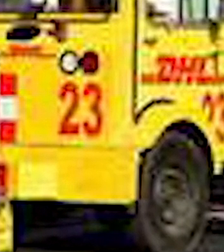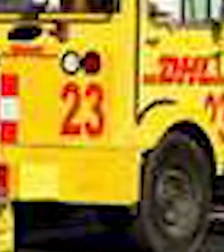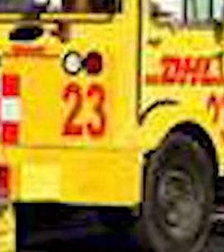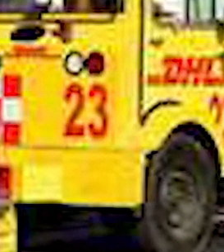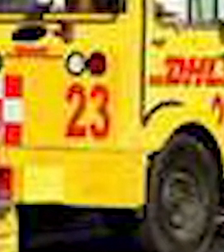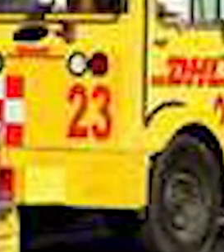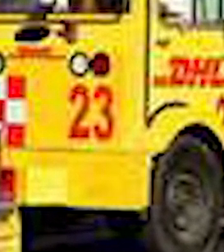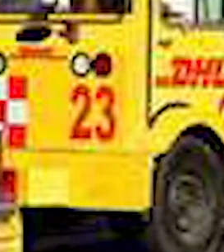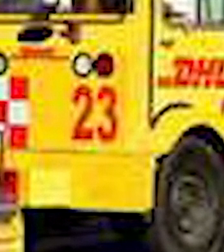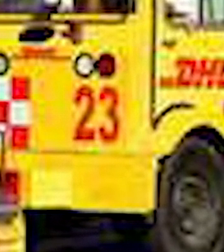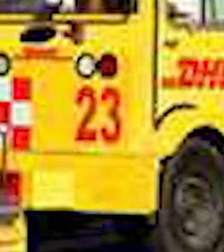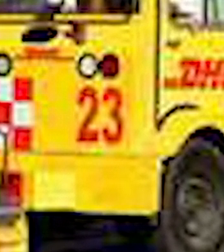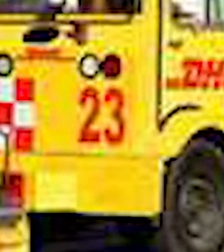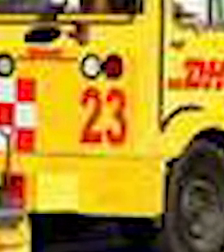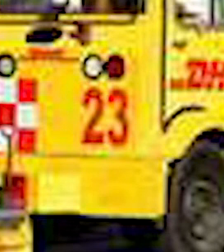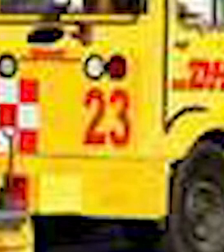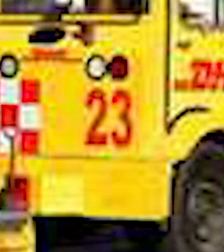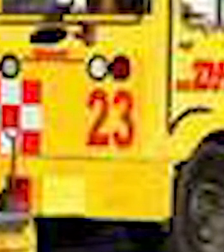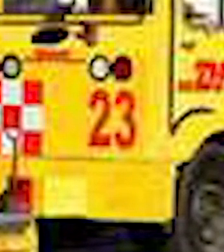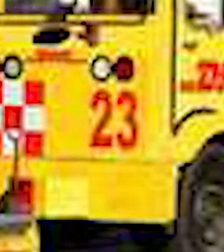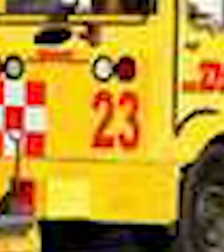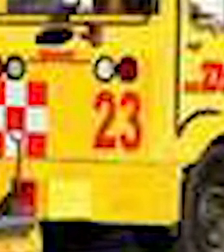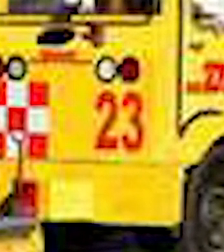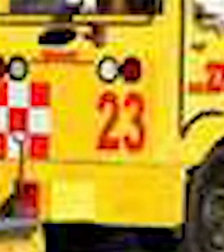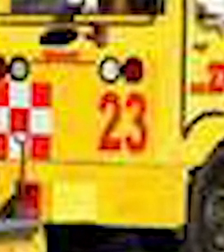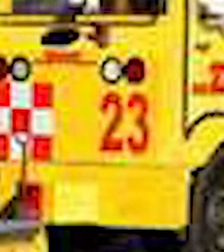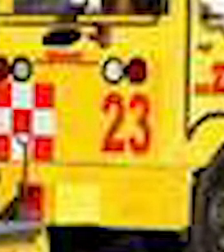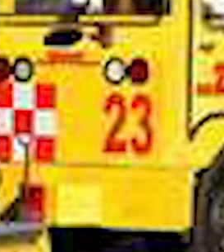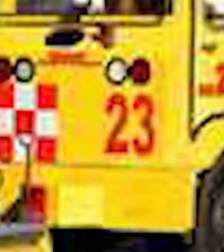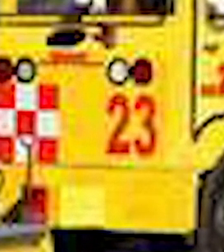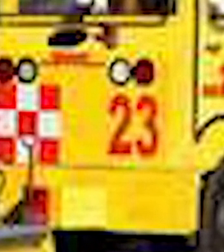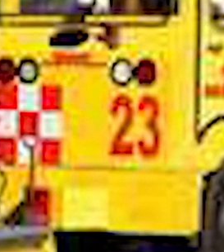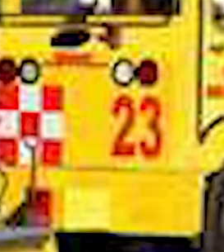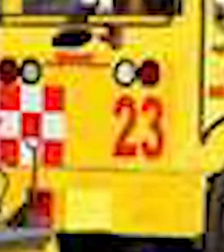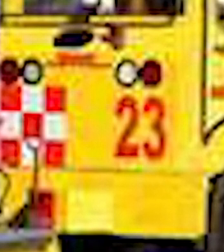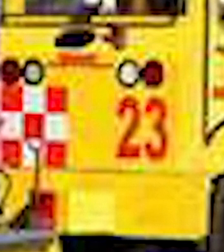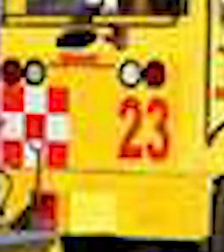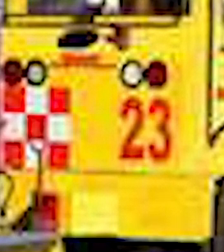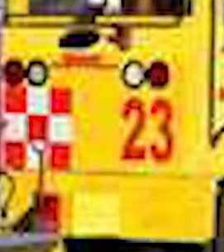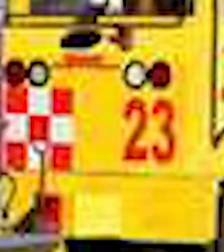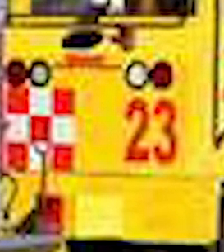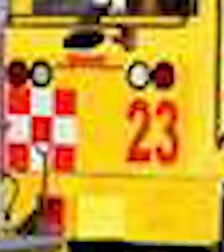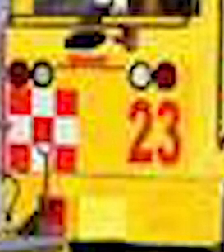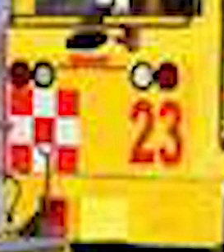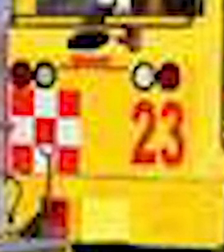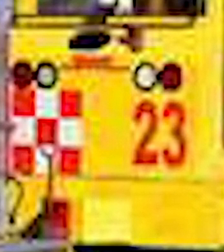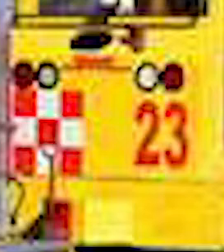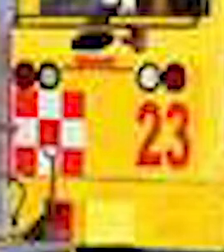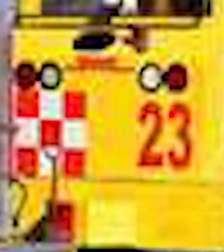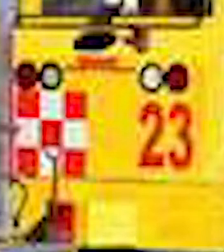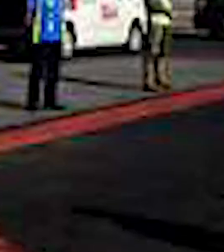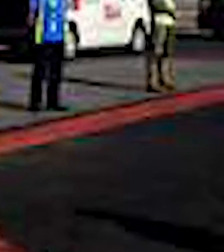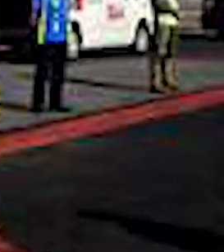continuará recibiendo biológicos para la inmunización de la población mexicana contra el virus SARS-CoV-2, pues se tiene